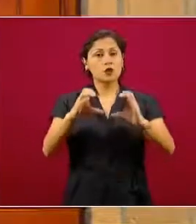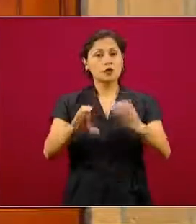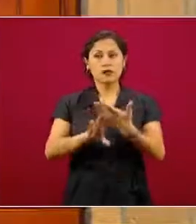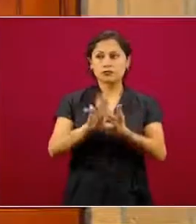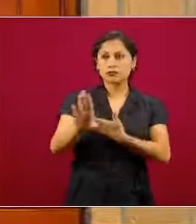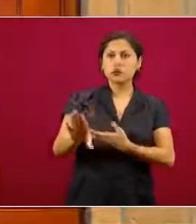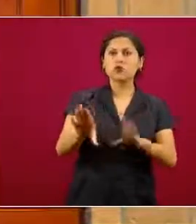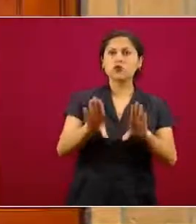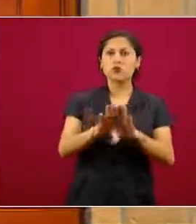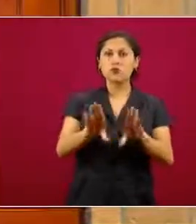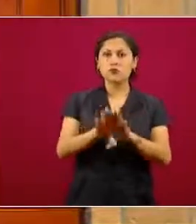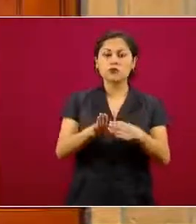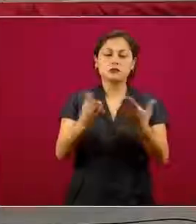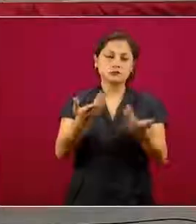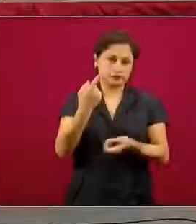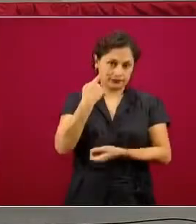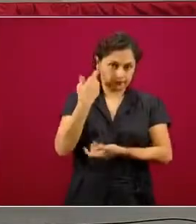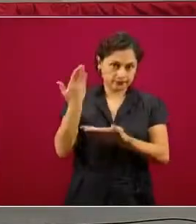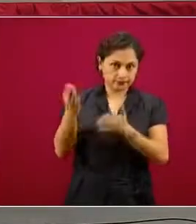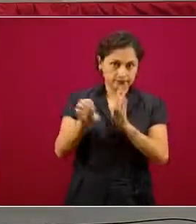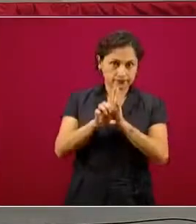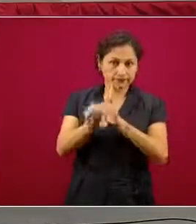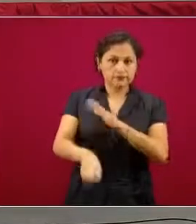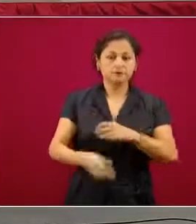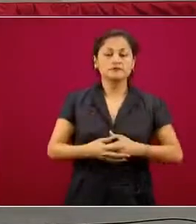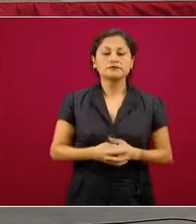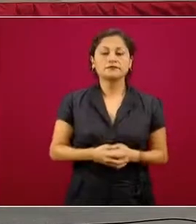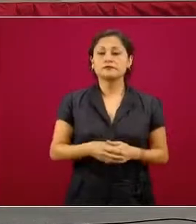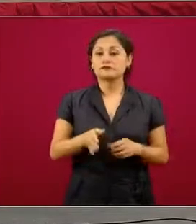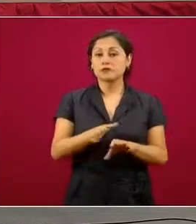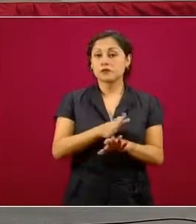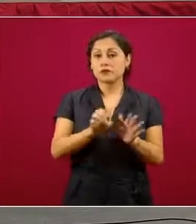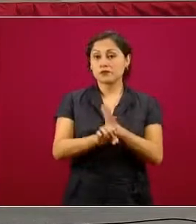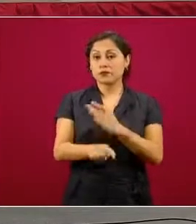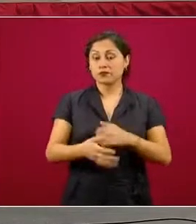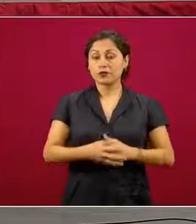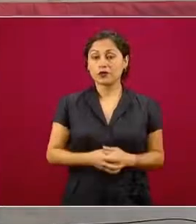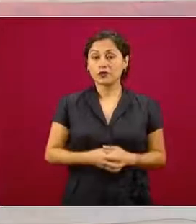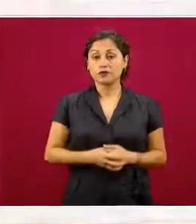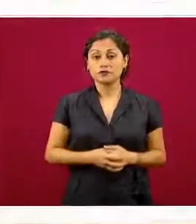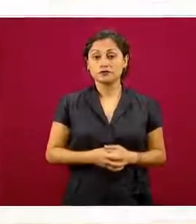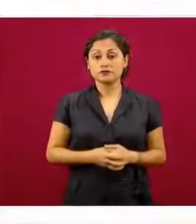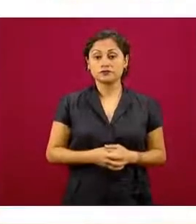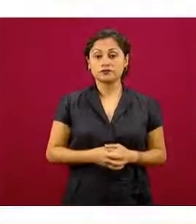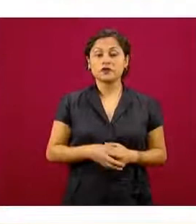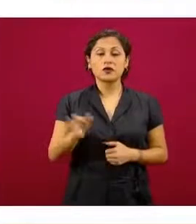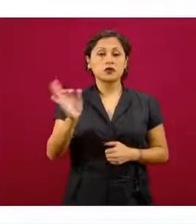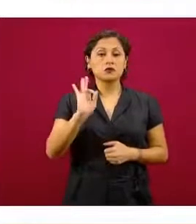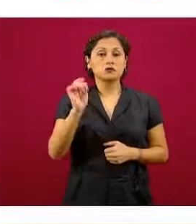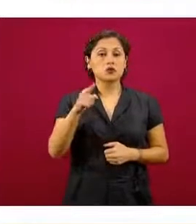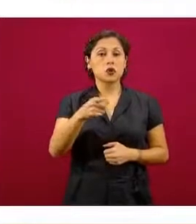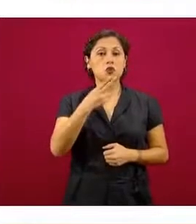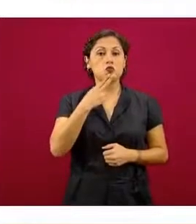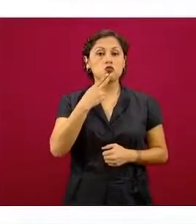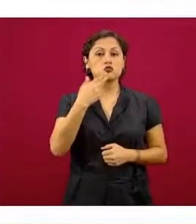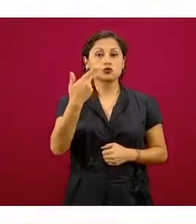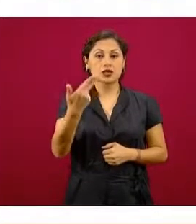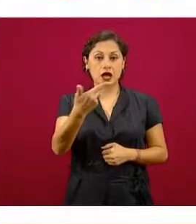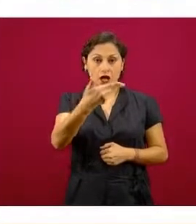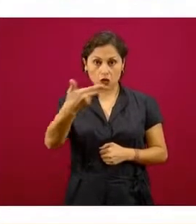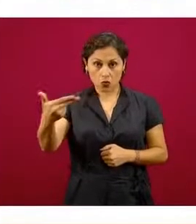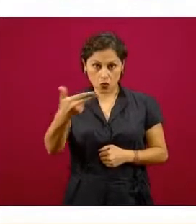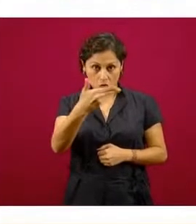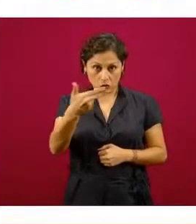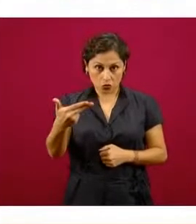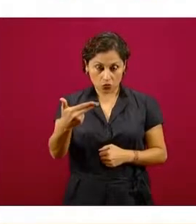estos niveles de riesgo? Bueno, aquí están los ejemplos. En el caso, por ejemplo, de demandar ocupación hotelera, estos se les pide que en